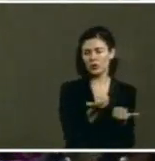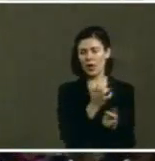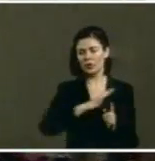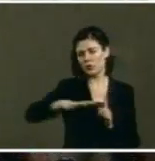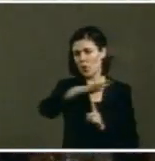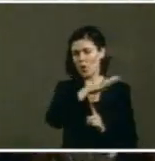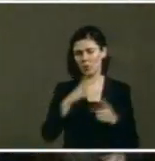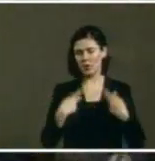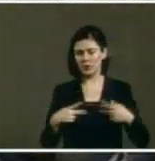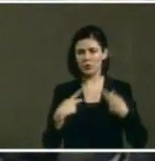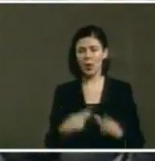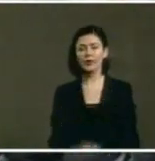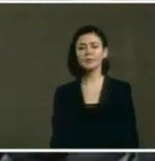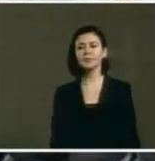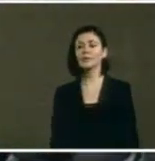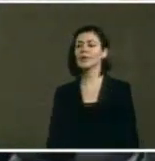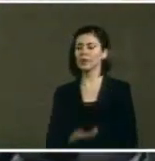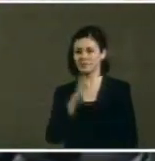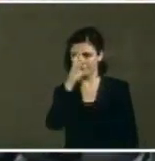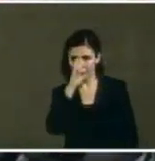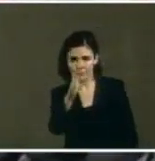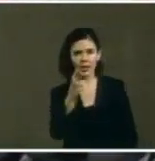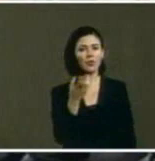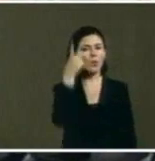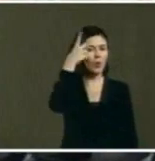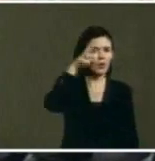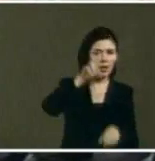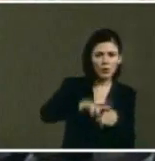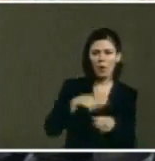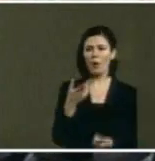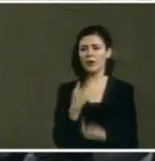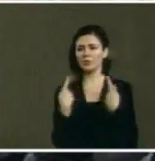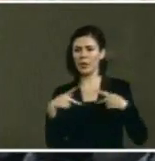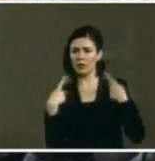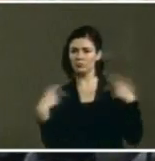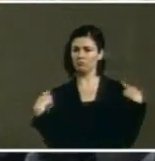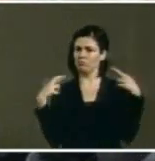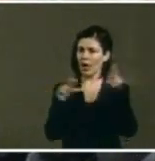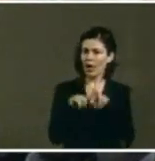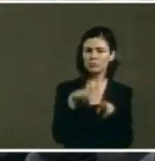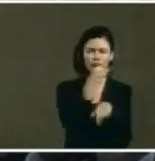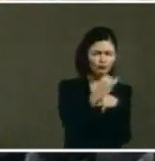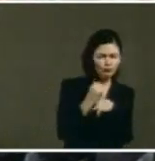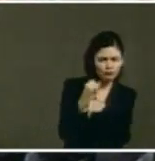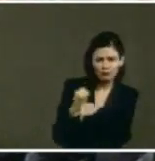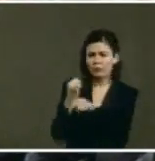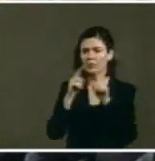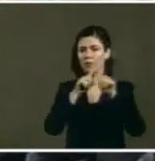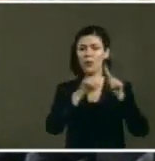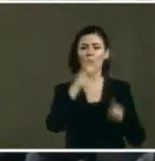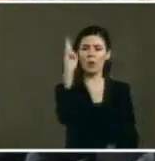apreciables rectores, directores, académicos e investigadores de instituciones de educación superior,